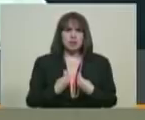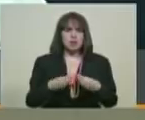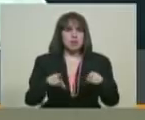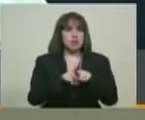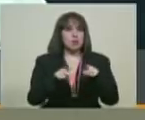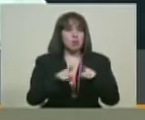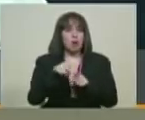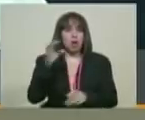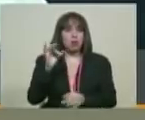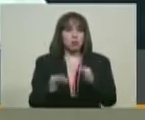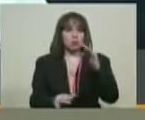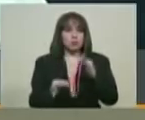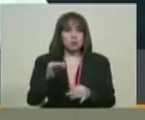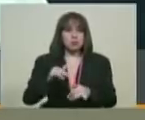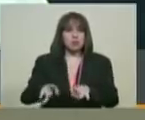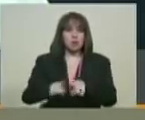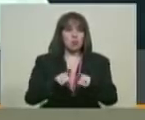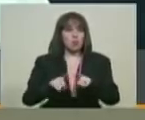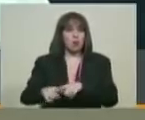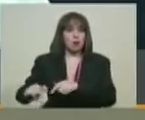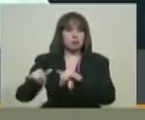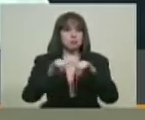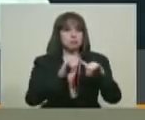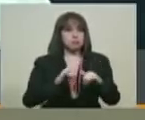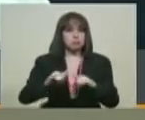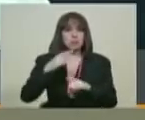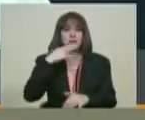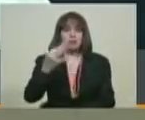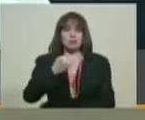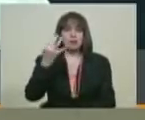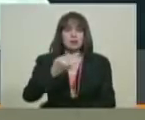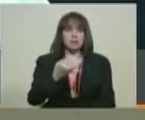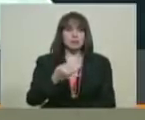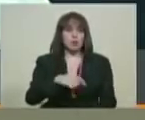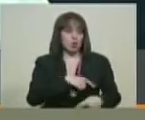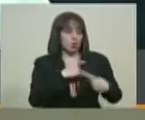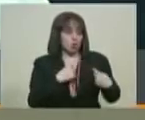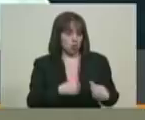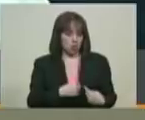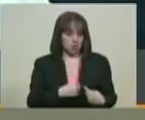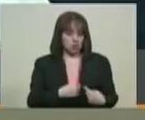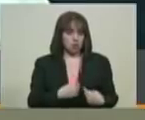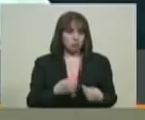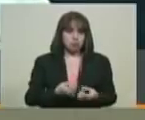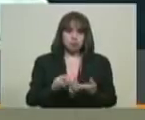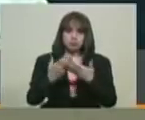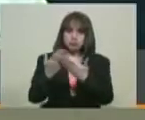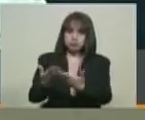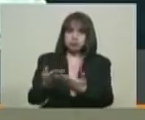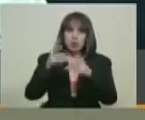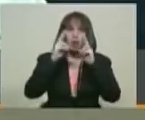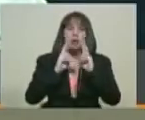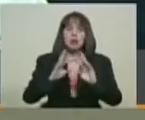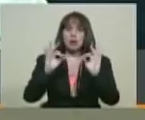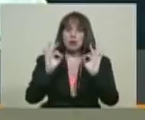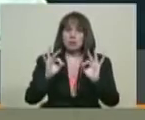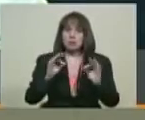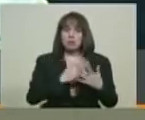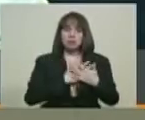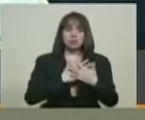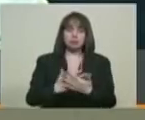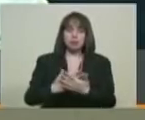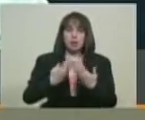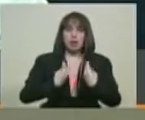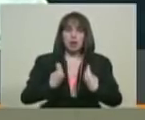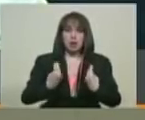igualdad, de la verdad. Tenemos el corazón puro, porque dedicamos nuestra vida